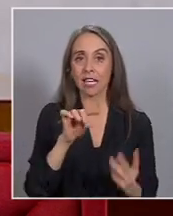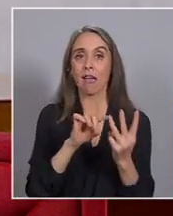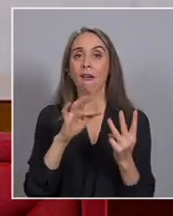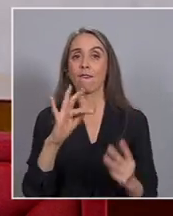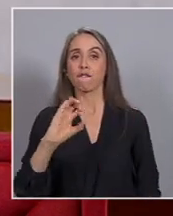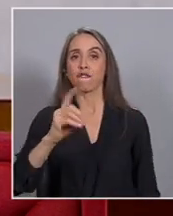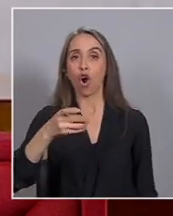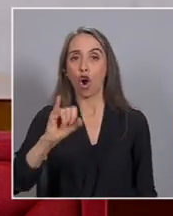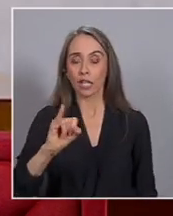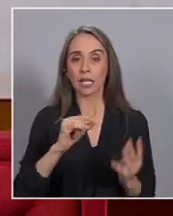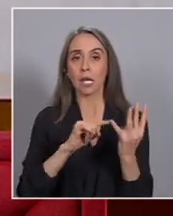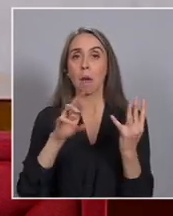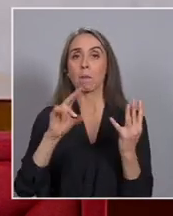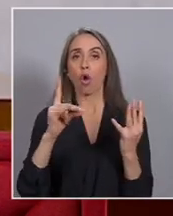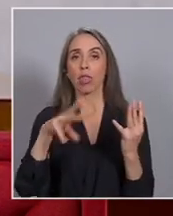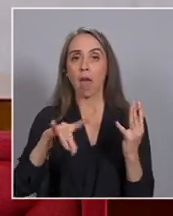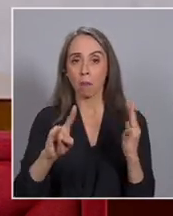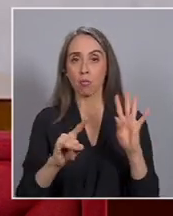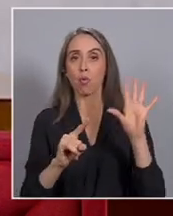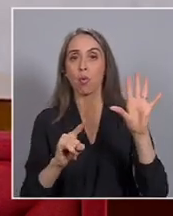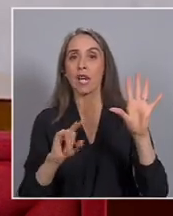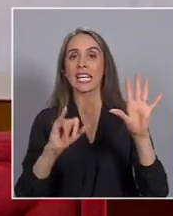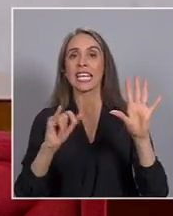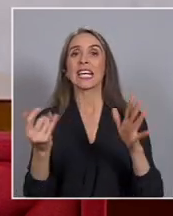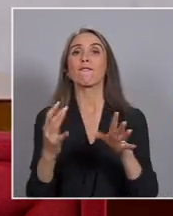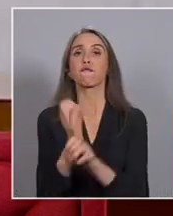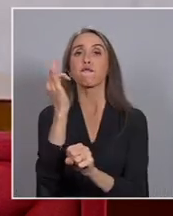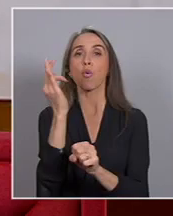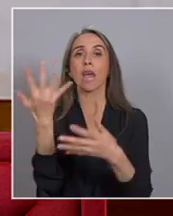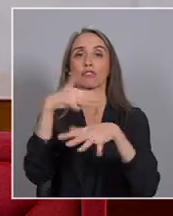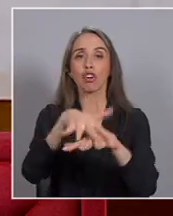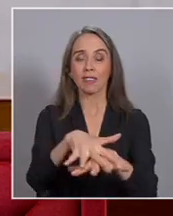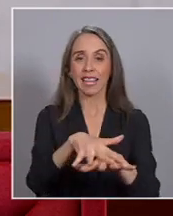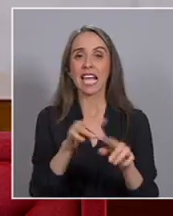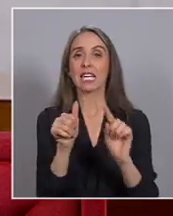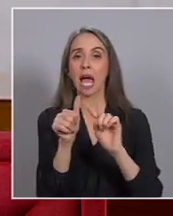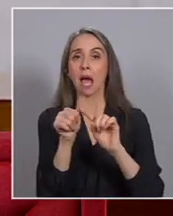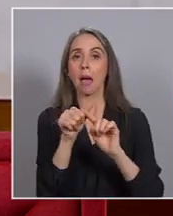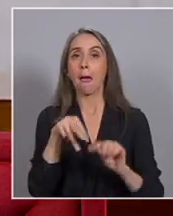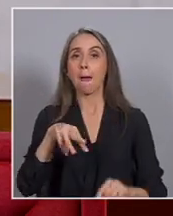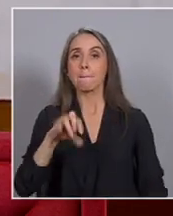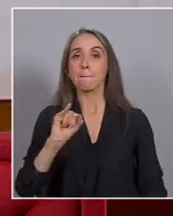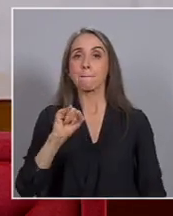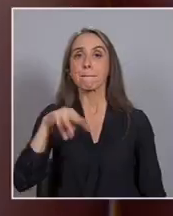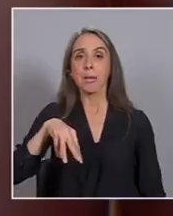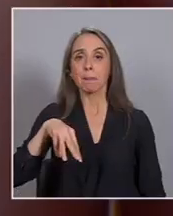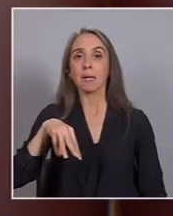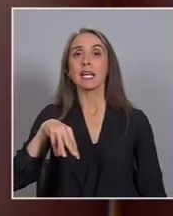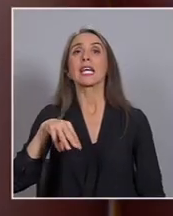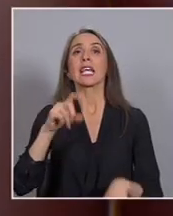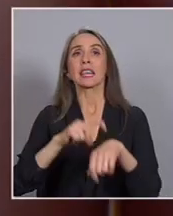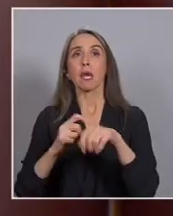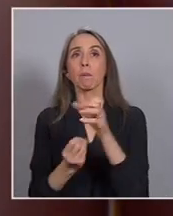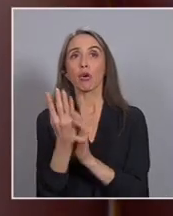FOGI, Prodemu, Integra y el MIM, Tiempos Nuevos,